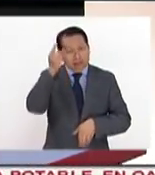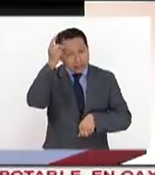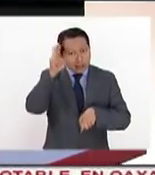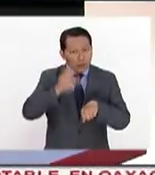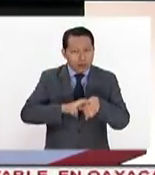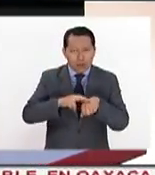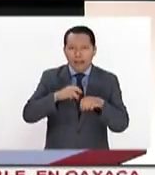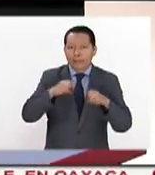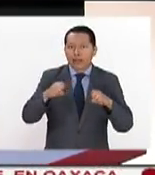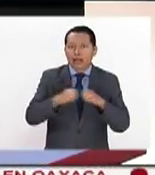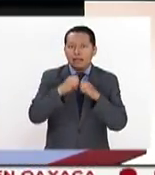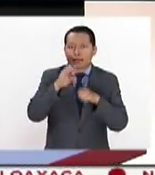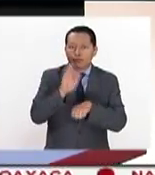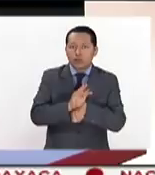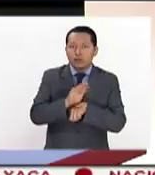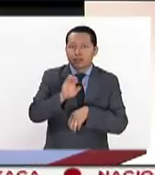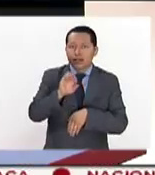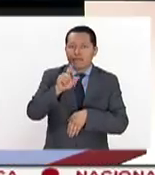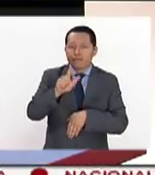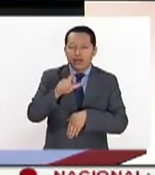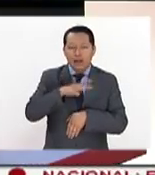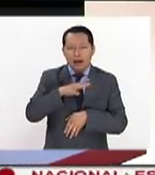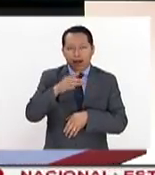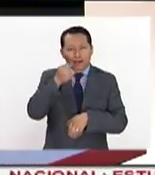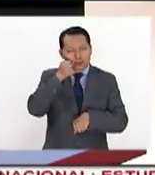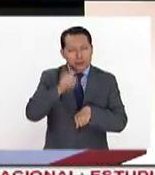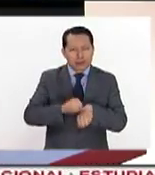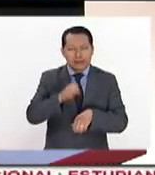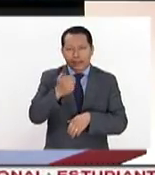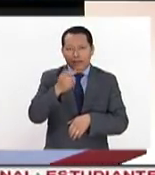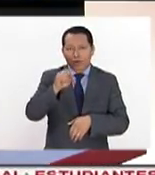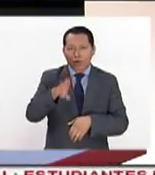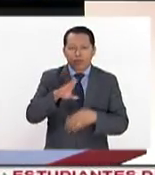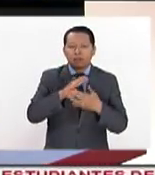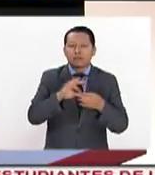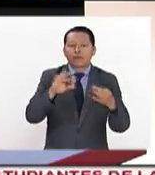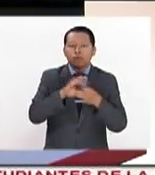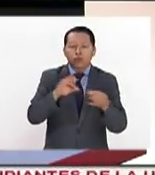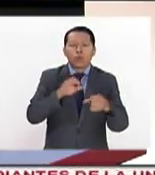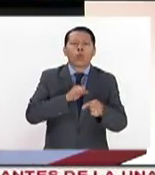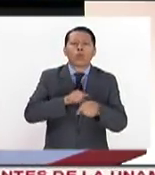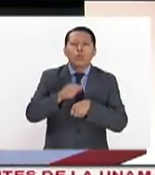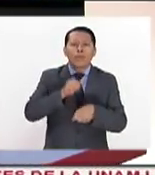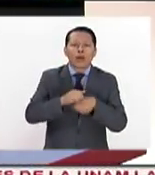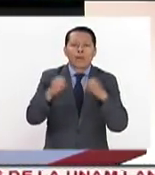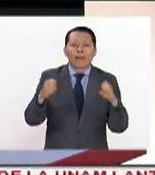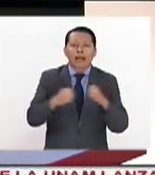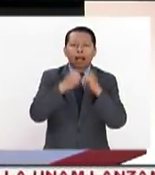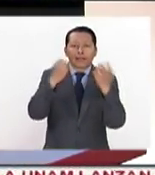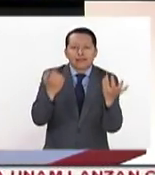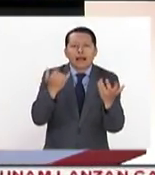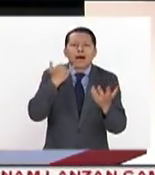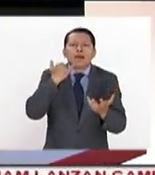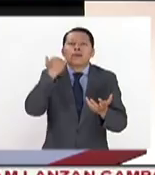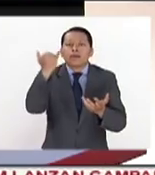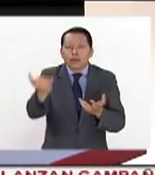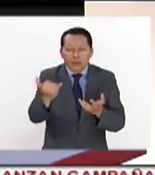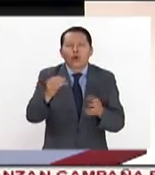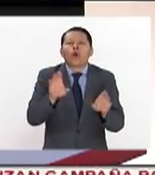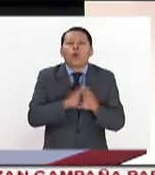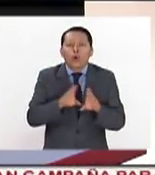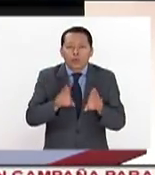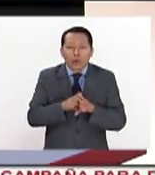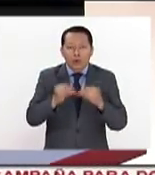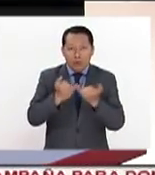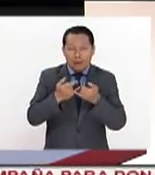Administración de Emergencia de Protección Civil de la Secretaría de Gobernación, con quien hablaremos de los números de emergencia a los que podemos marcar los ciudadanos y cómo